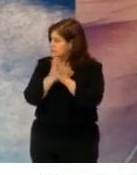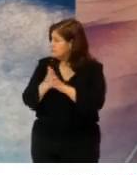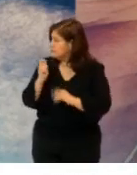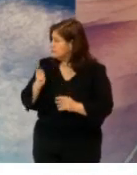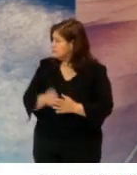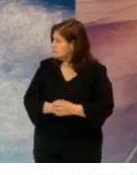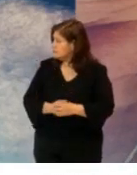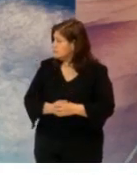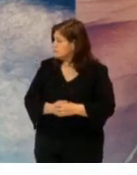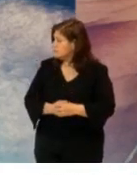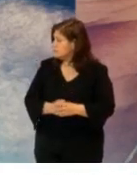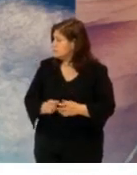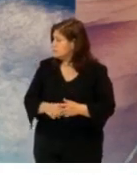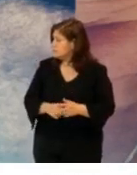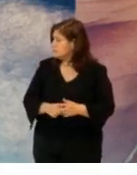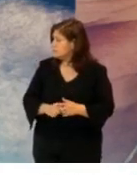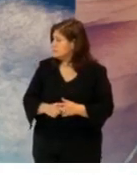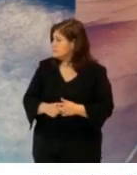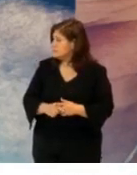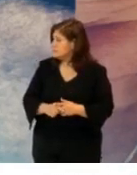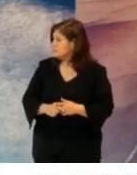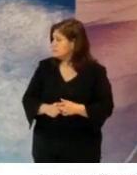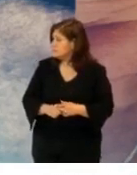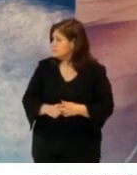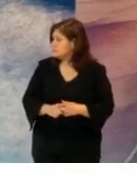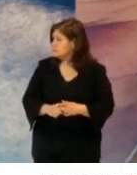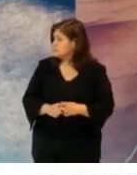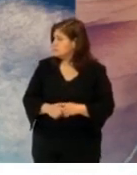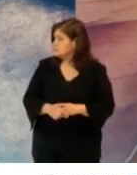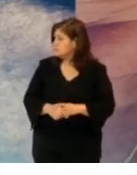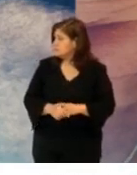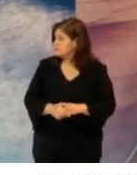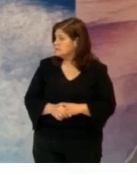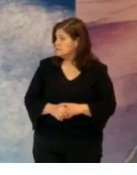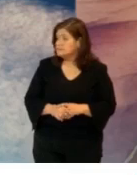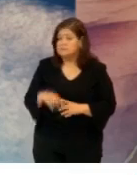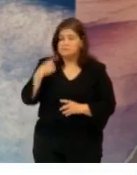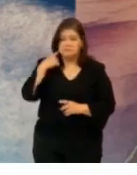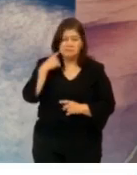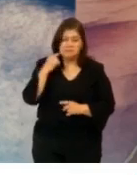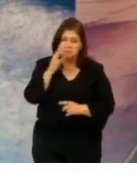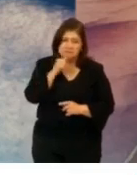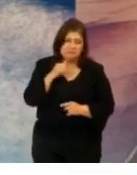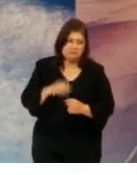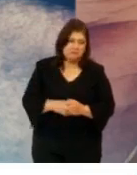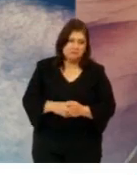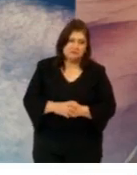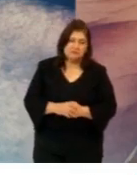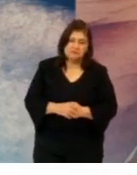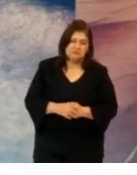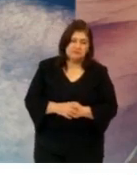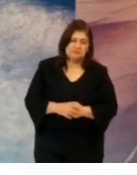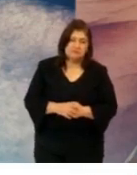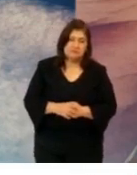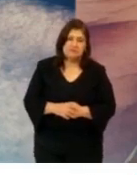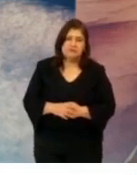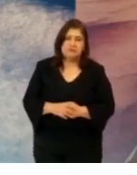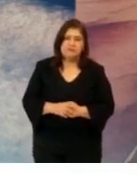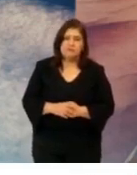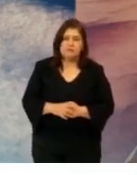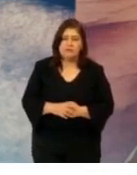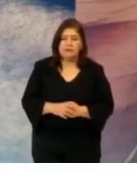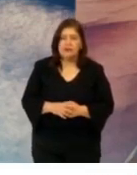Perdón, me distraigo mucho. Estás diciendo cosas muy delicadas. Pero en fondo, ¿a qué